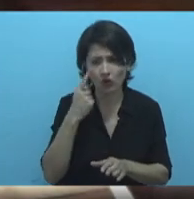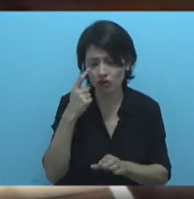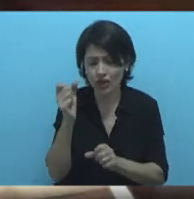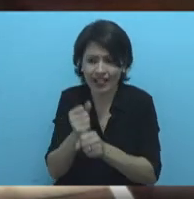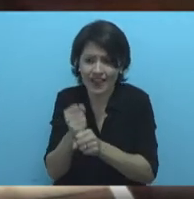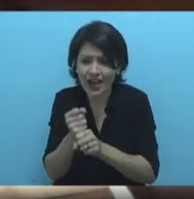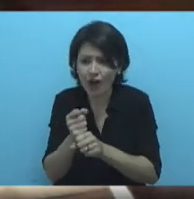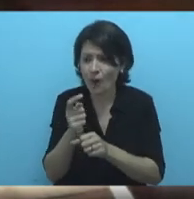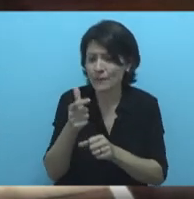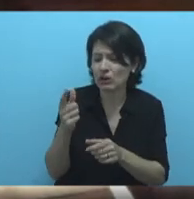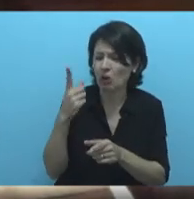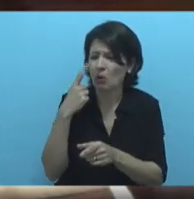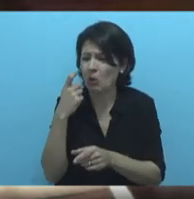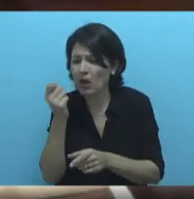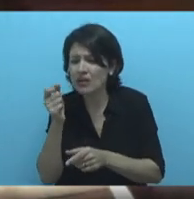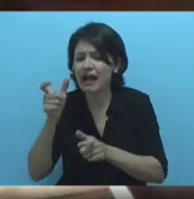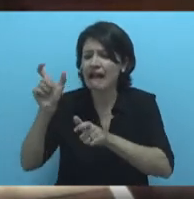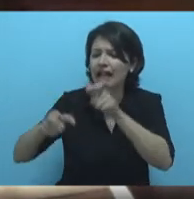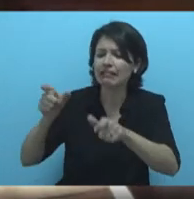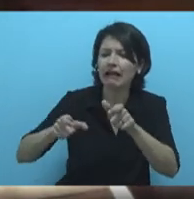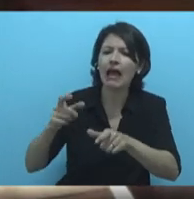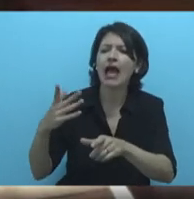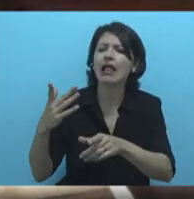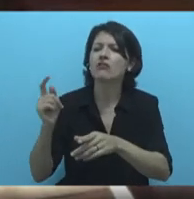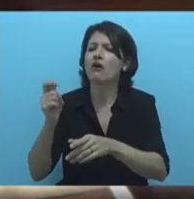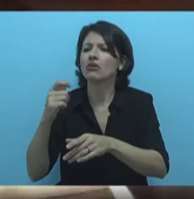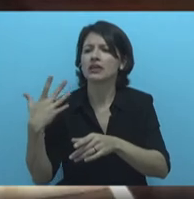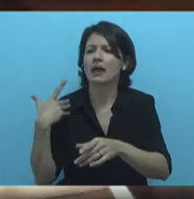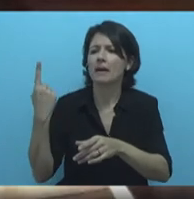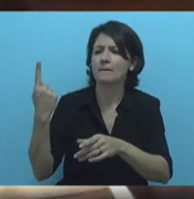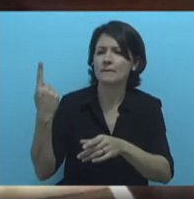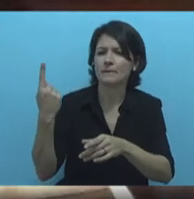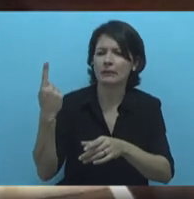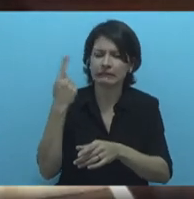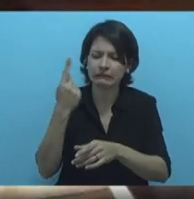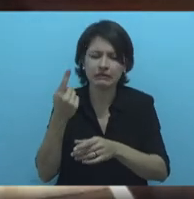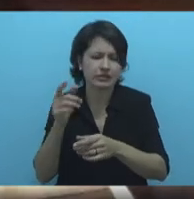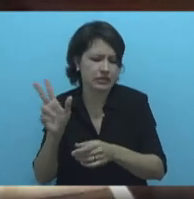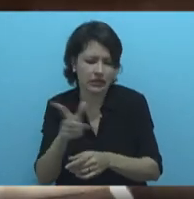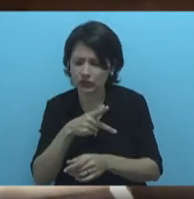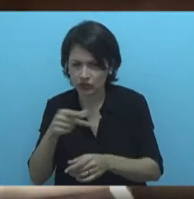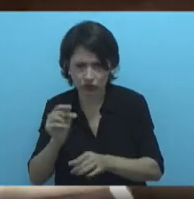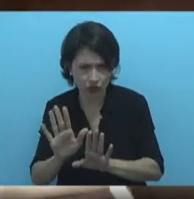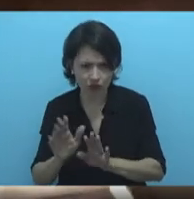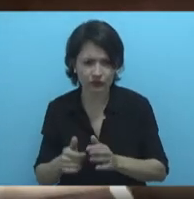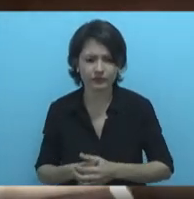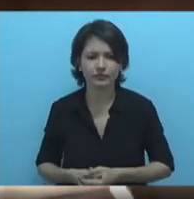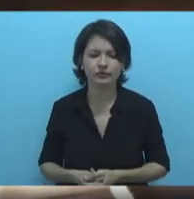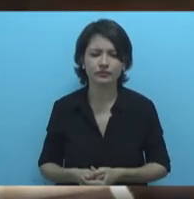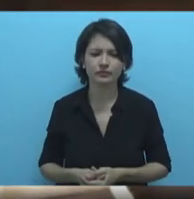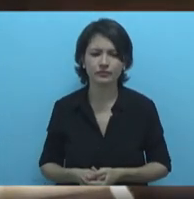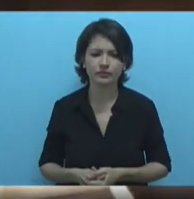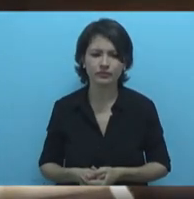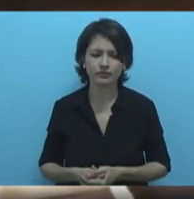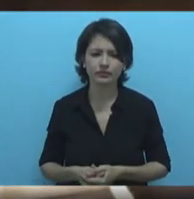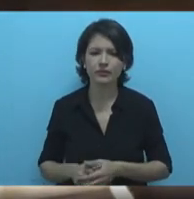regular los aspectos relativos a su constitución y a su composición por eso señor presidente más allá de la